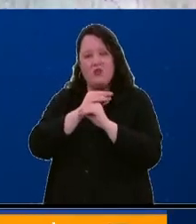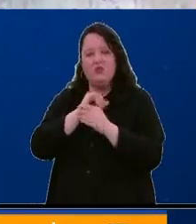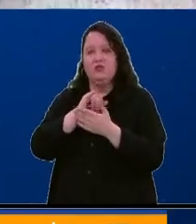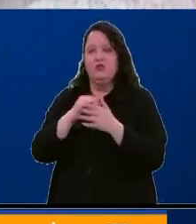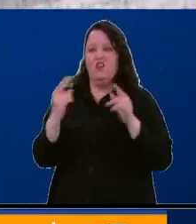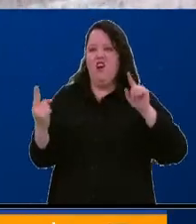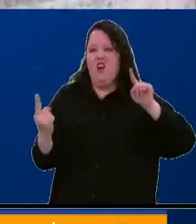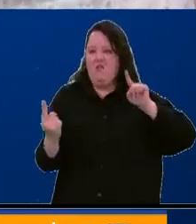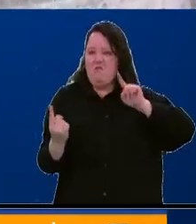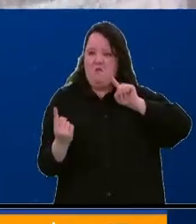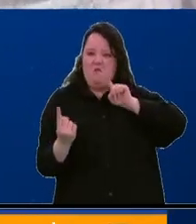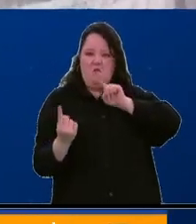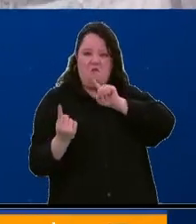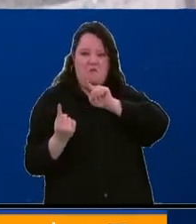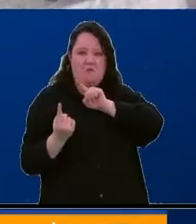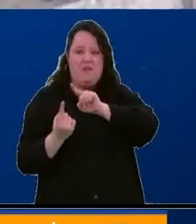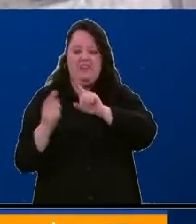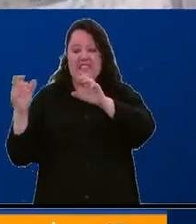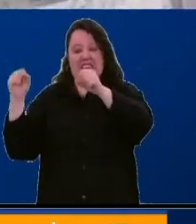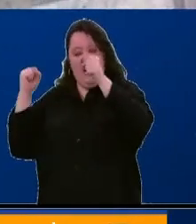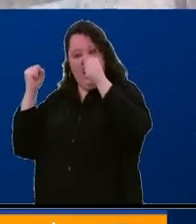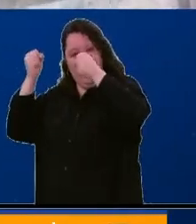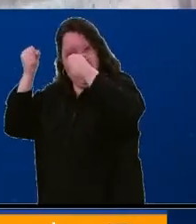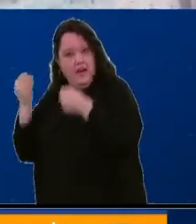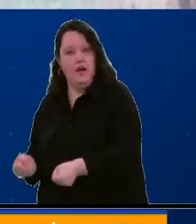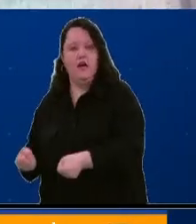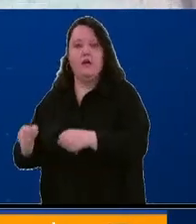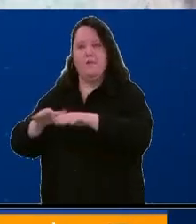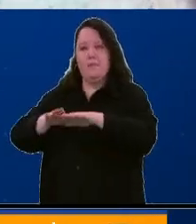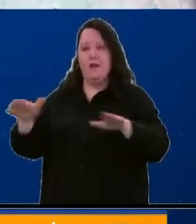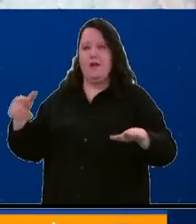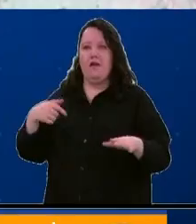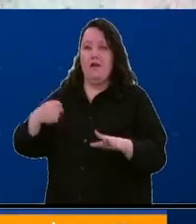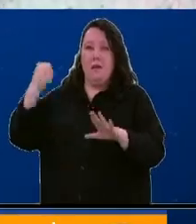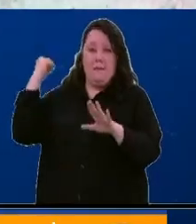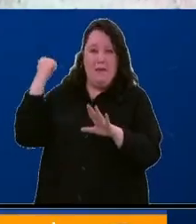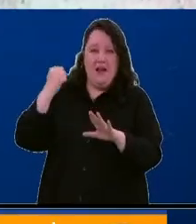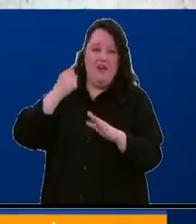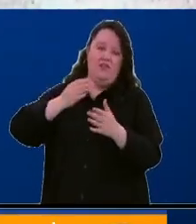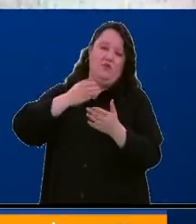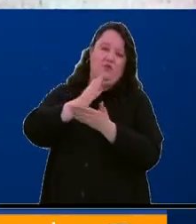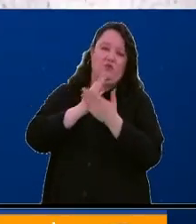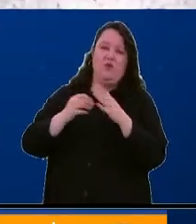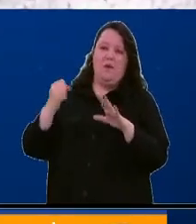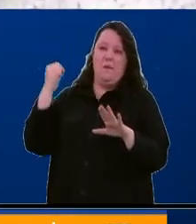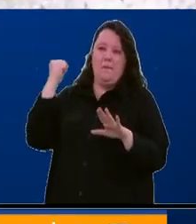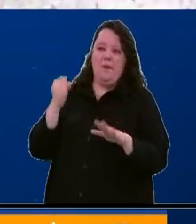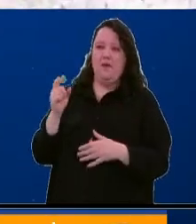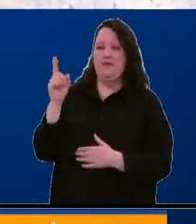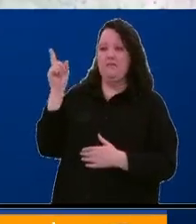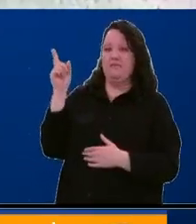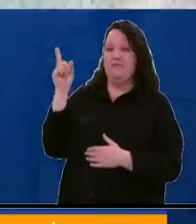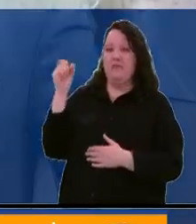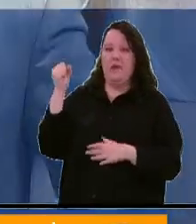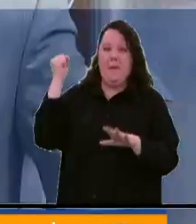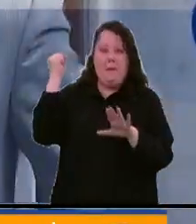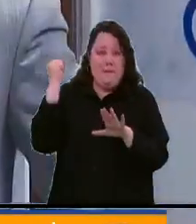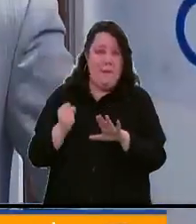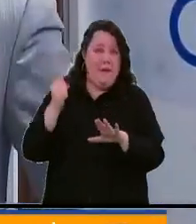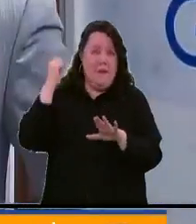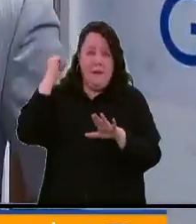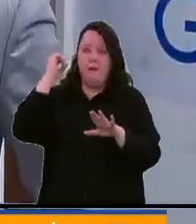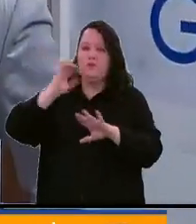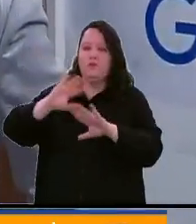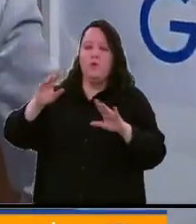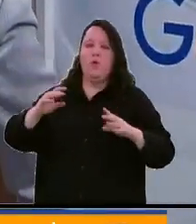el negocio, la lanza contra el piso y directamente la apuñala. Le proporcionó una puñalada, le